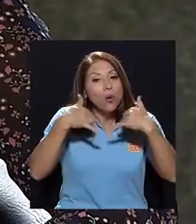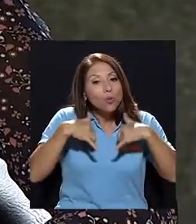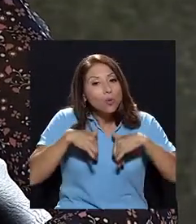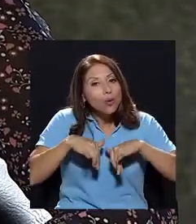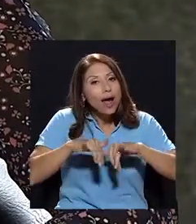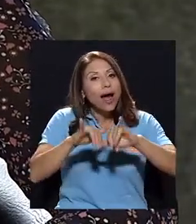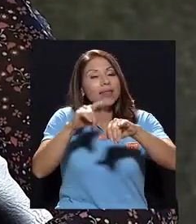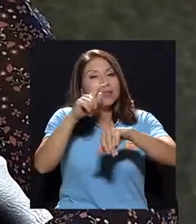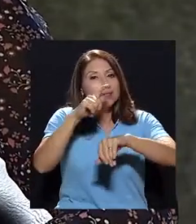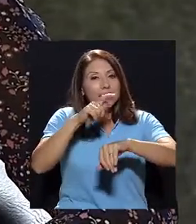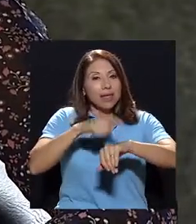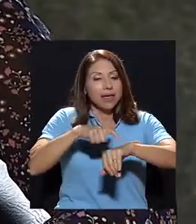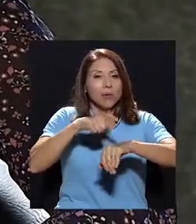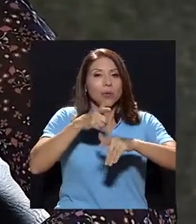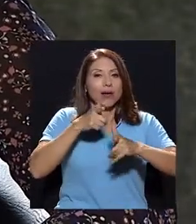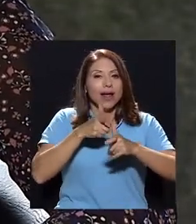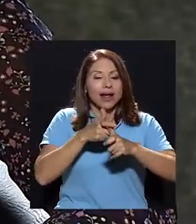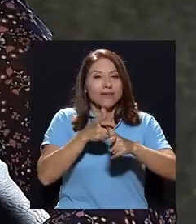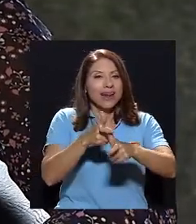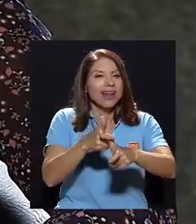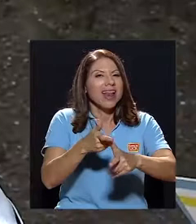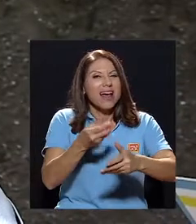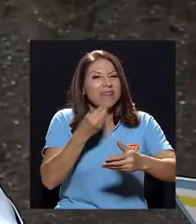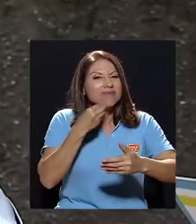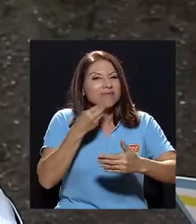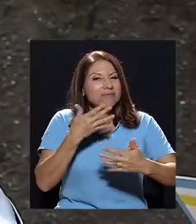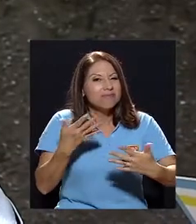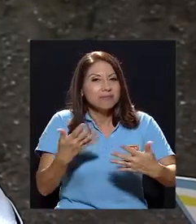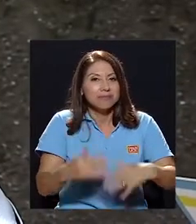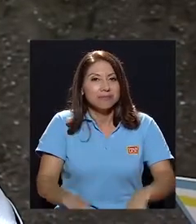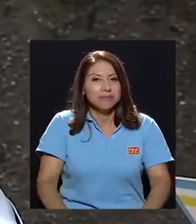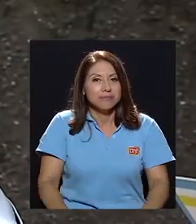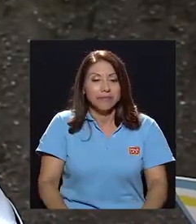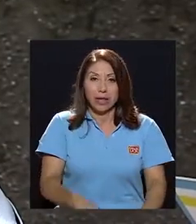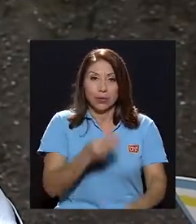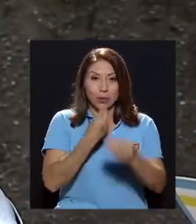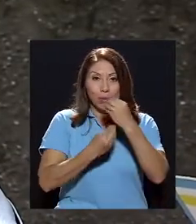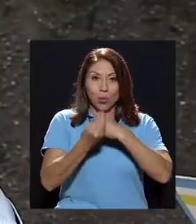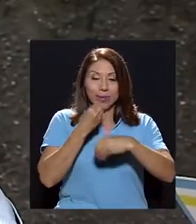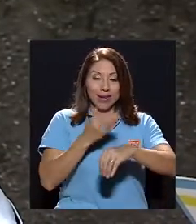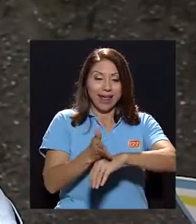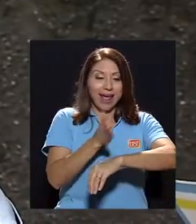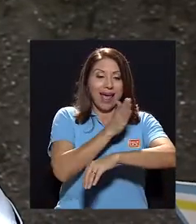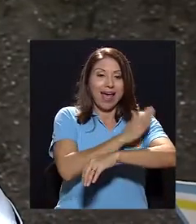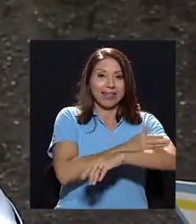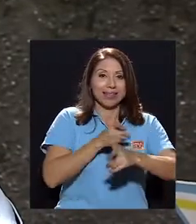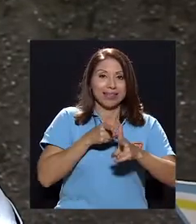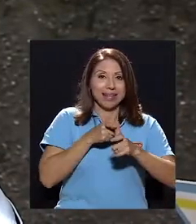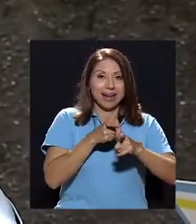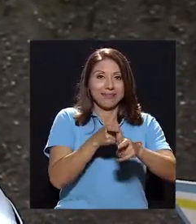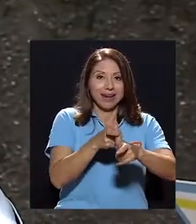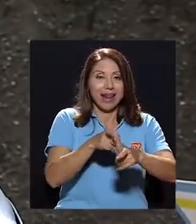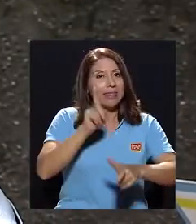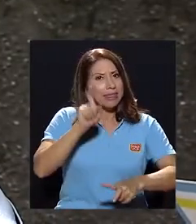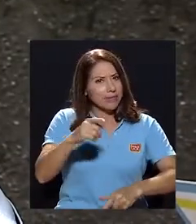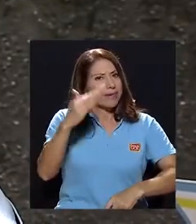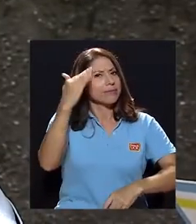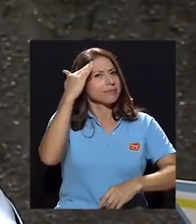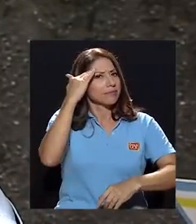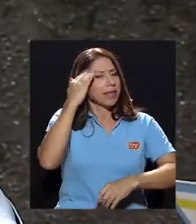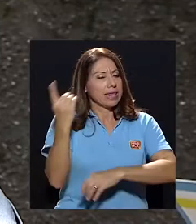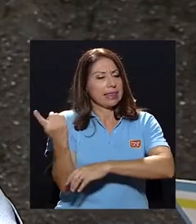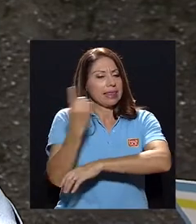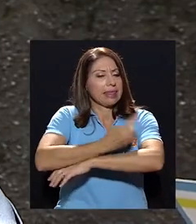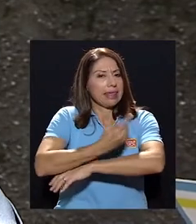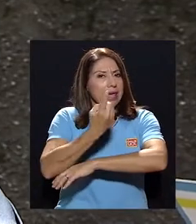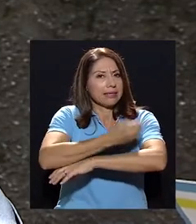carrera. Bueno, ahí el comer antes, uno tiene que tomar en cuenta qué comer, por ejemplo, el día antes o los